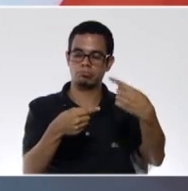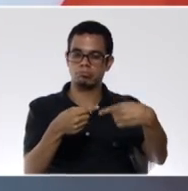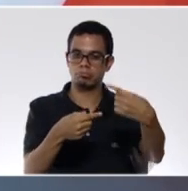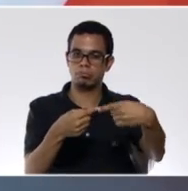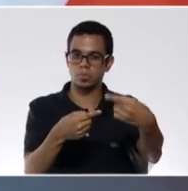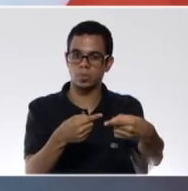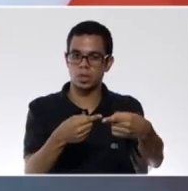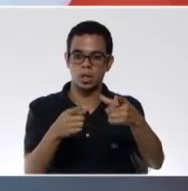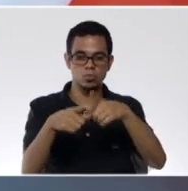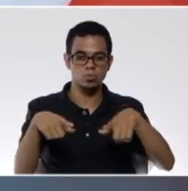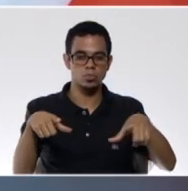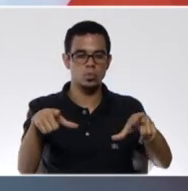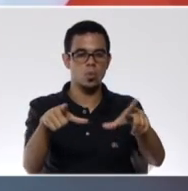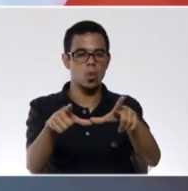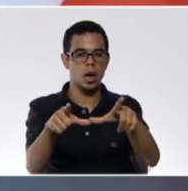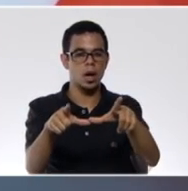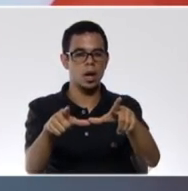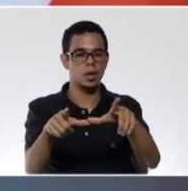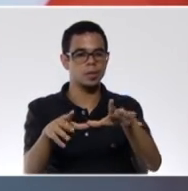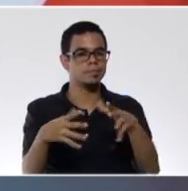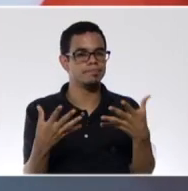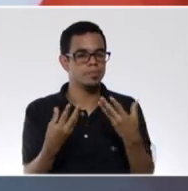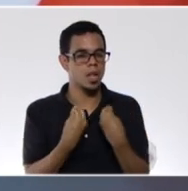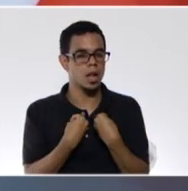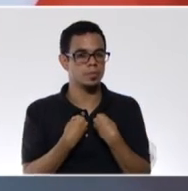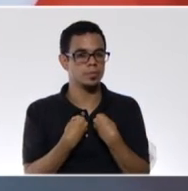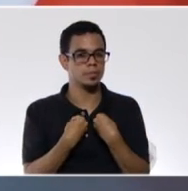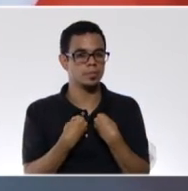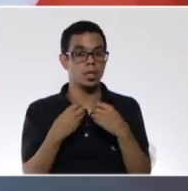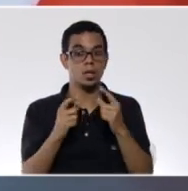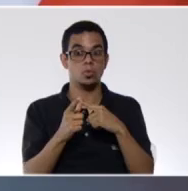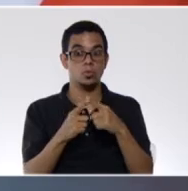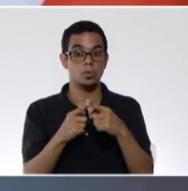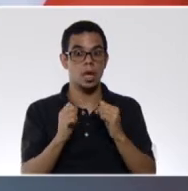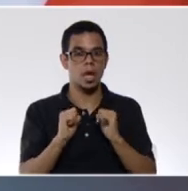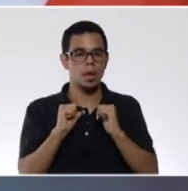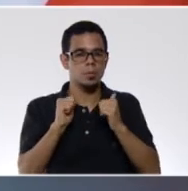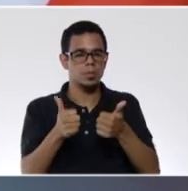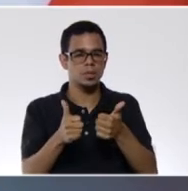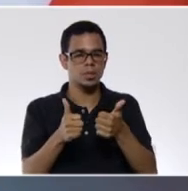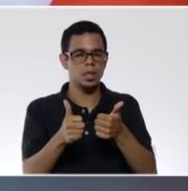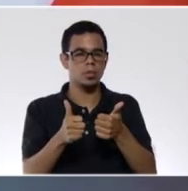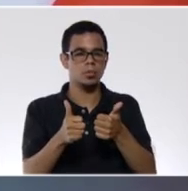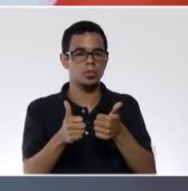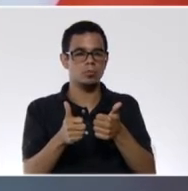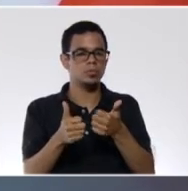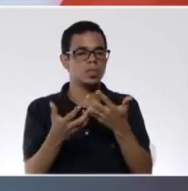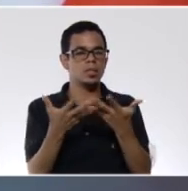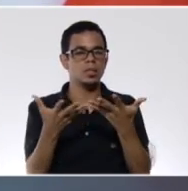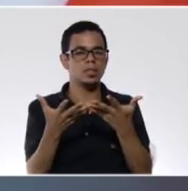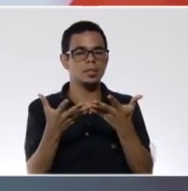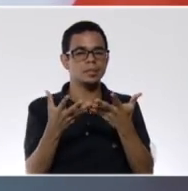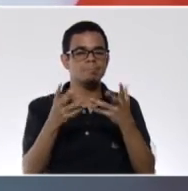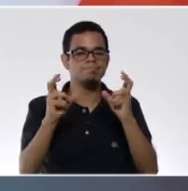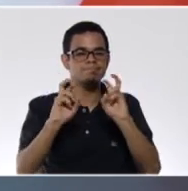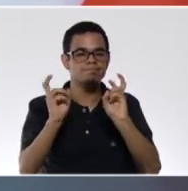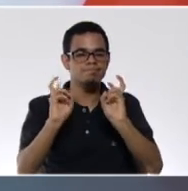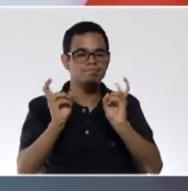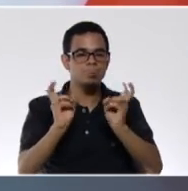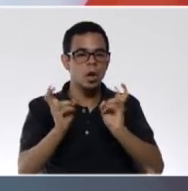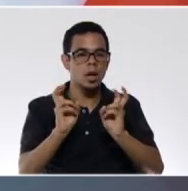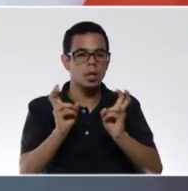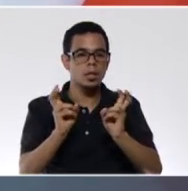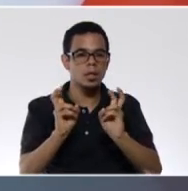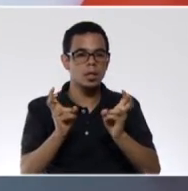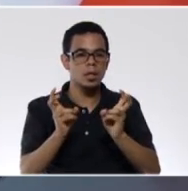en los hogares venezolanos. Vamos a la pantalla entonces para dar inicio a todo lo que se refiere ese referente teórico práctico